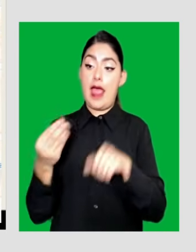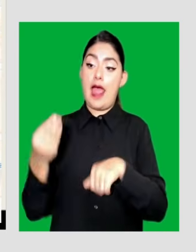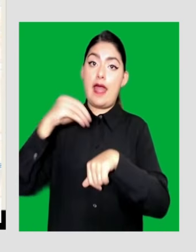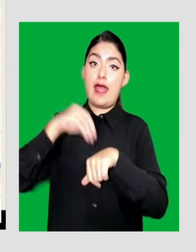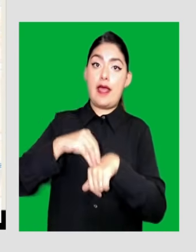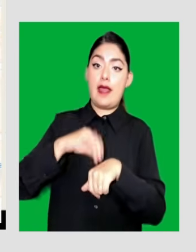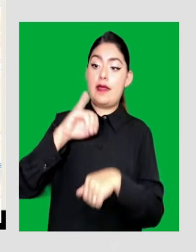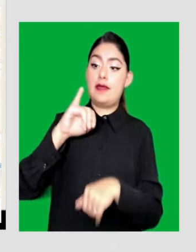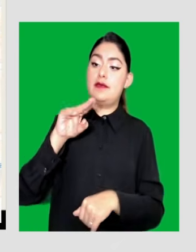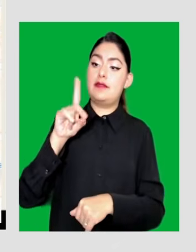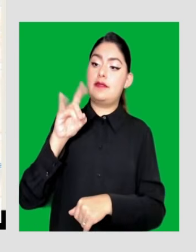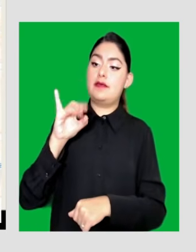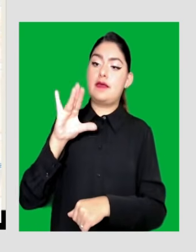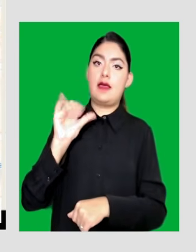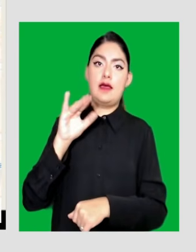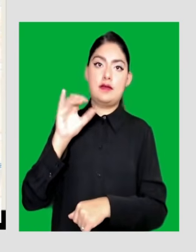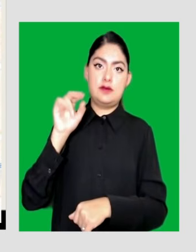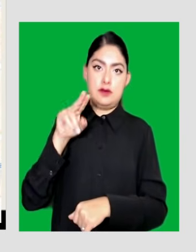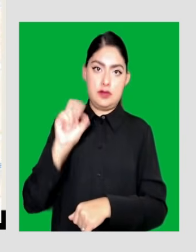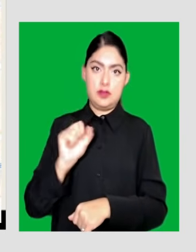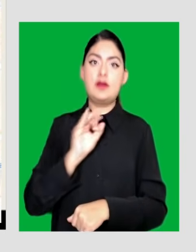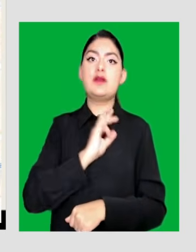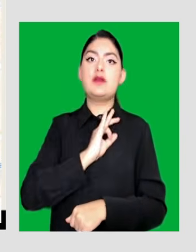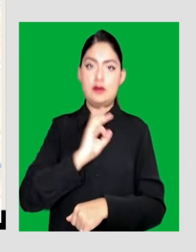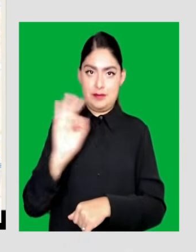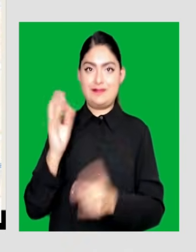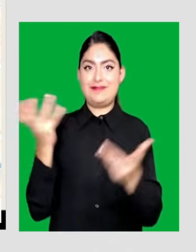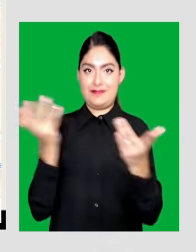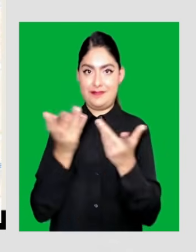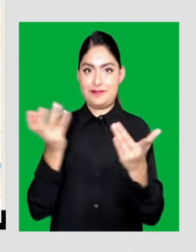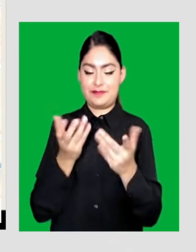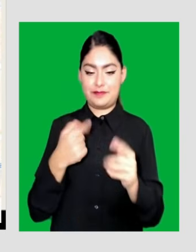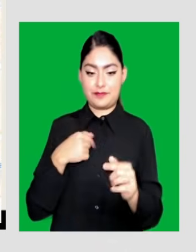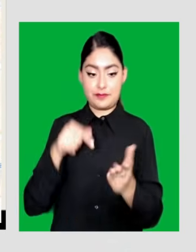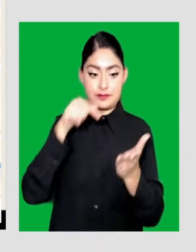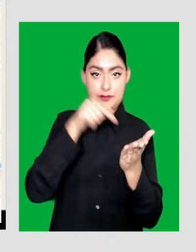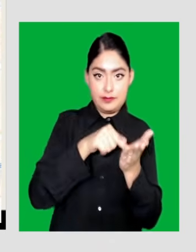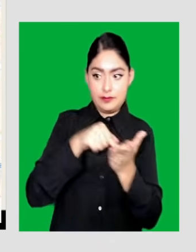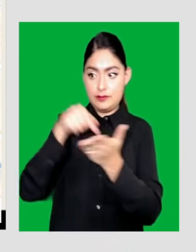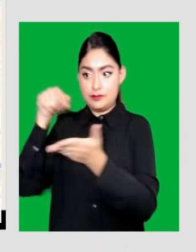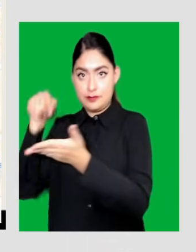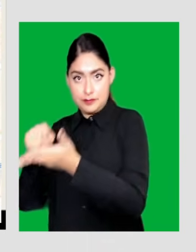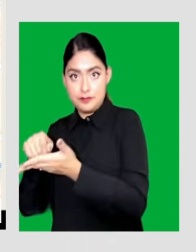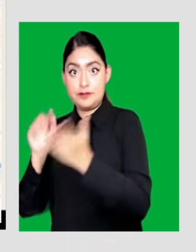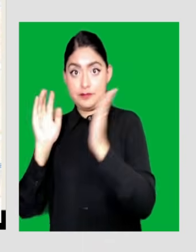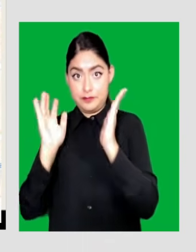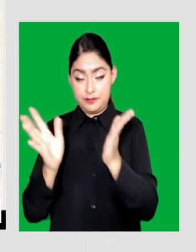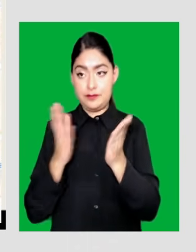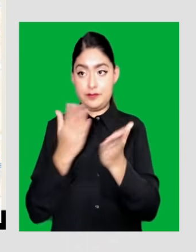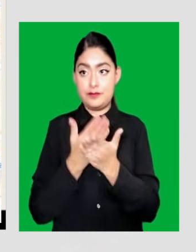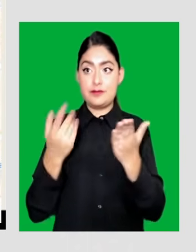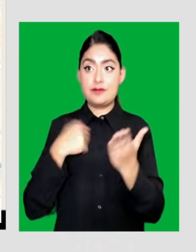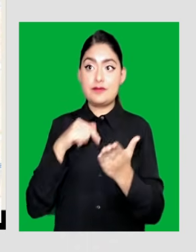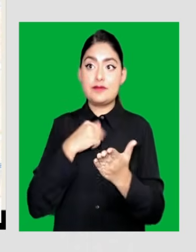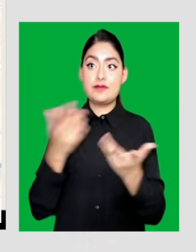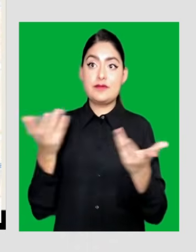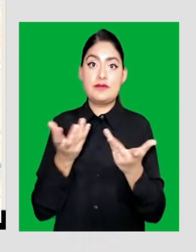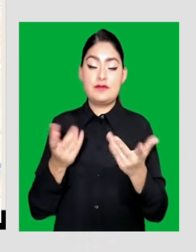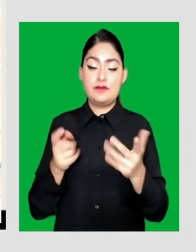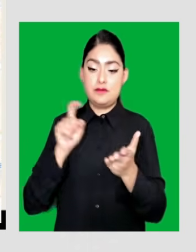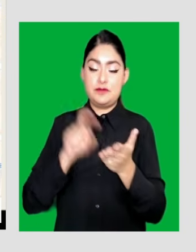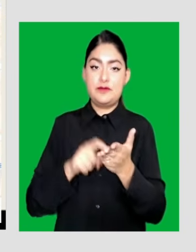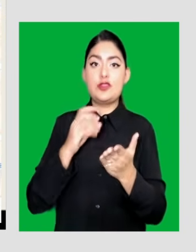Así como creamos polígonos, con la misma herramienta podemos trazar líneas, pero también podemos crear rutas.